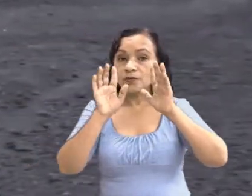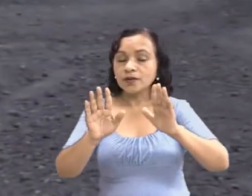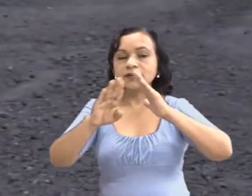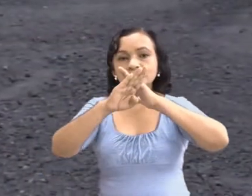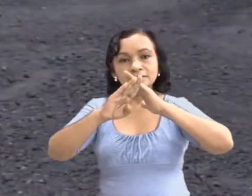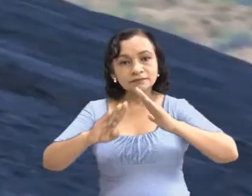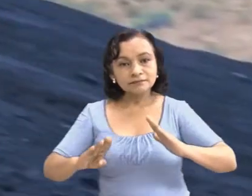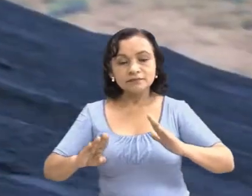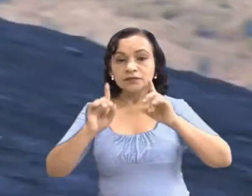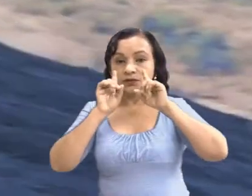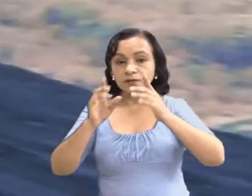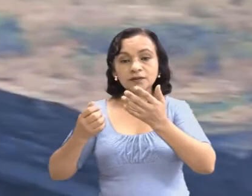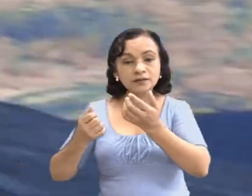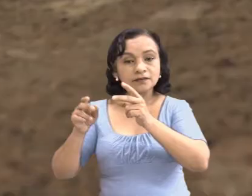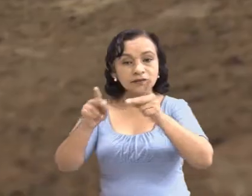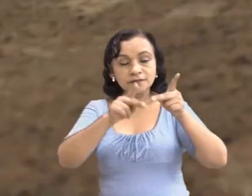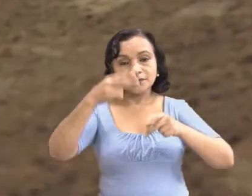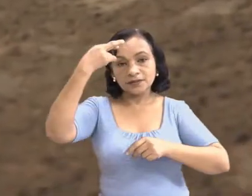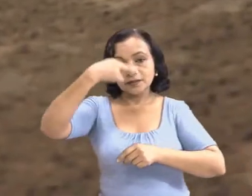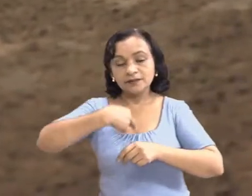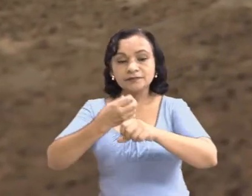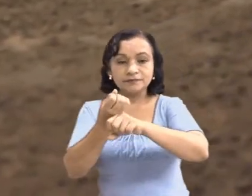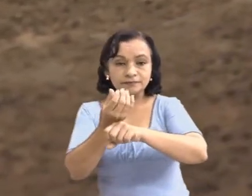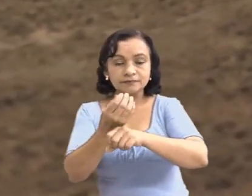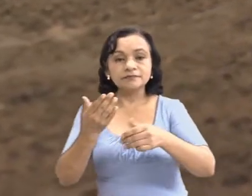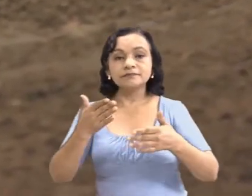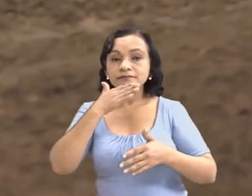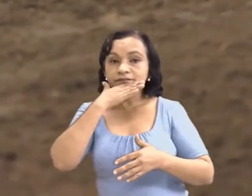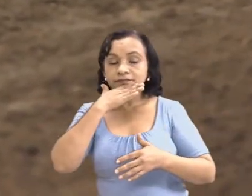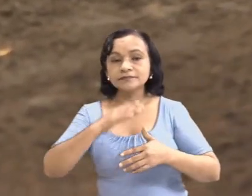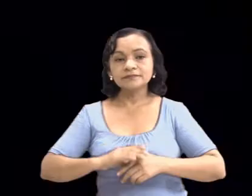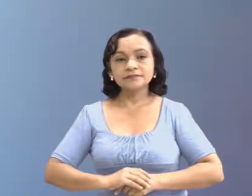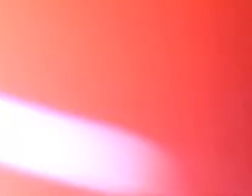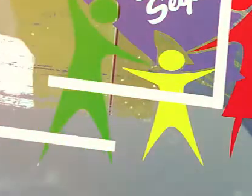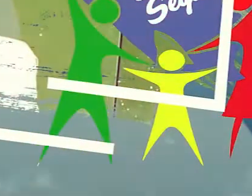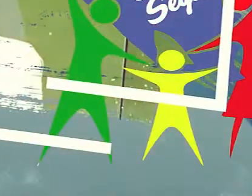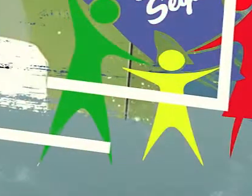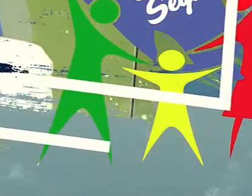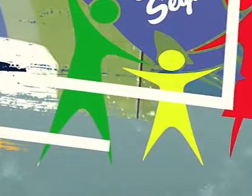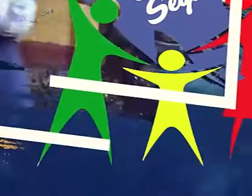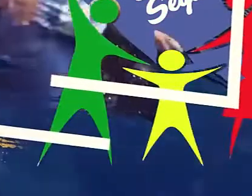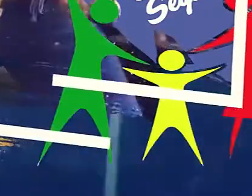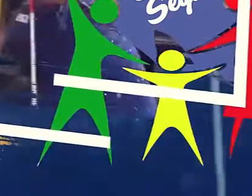seguridad, tranquilidad y respaldo de las autoridades locales en caso de emergencia.